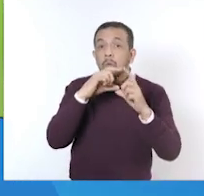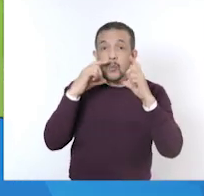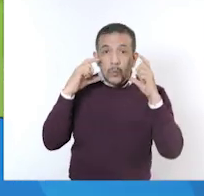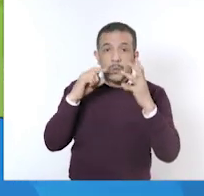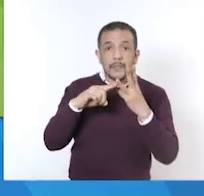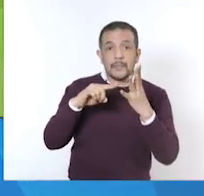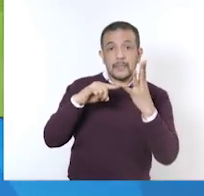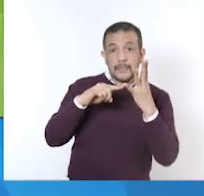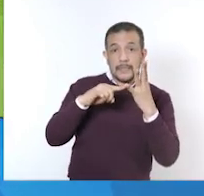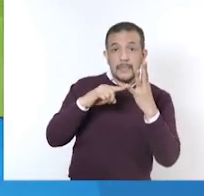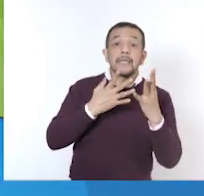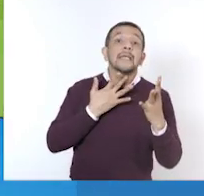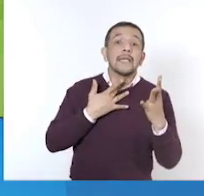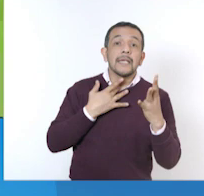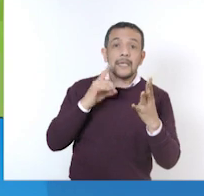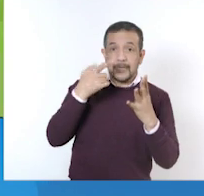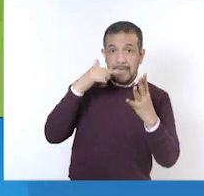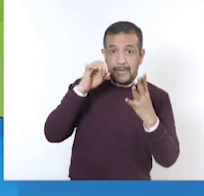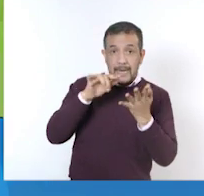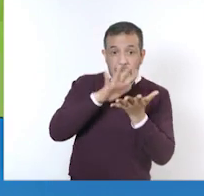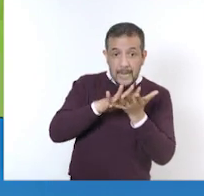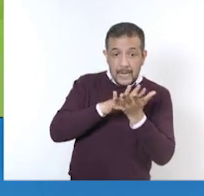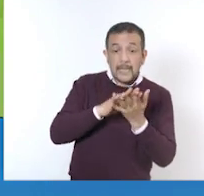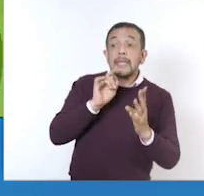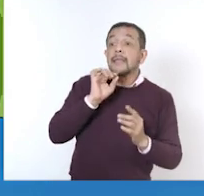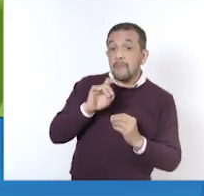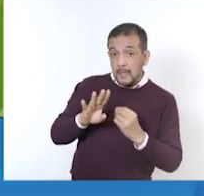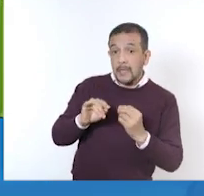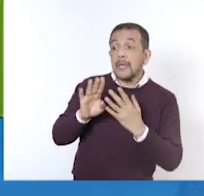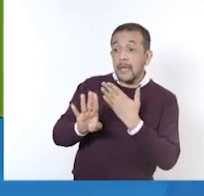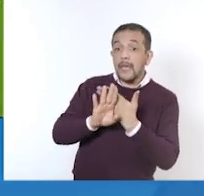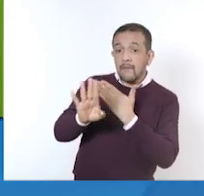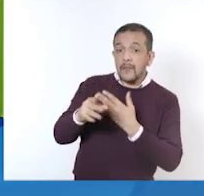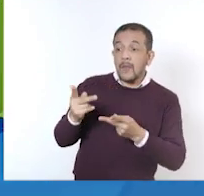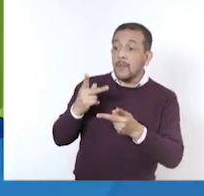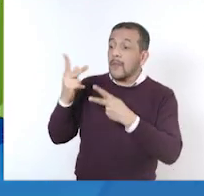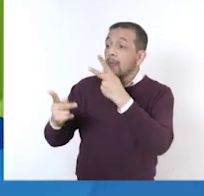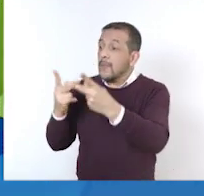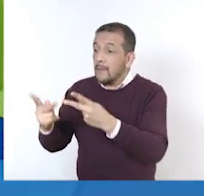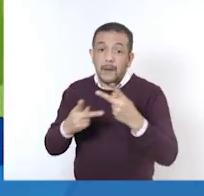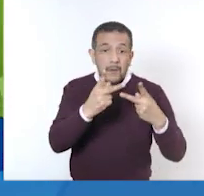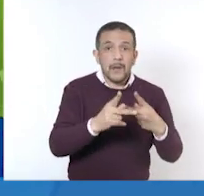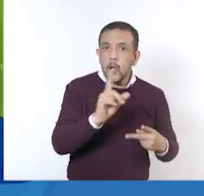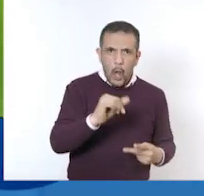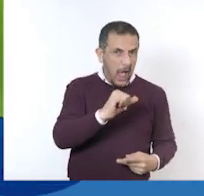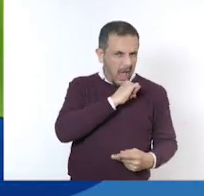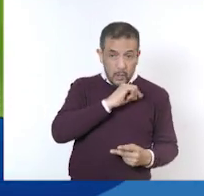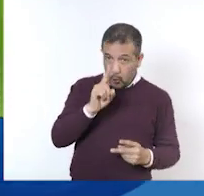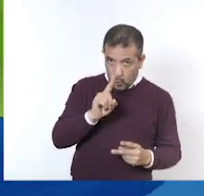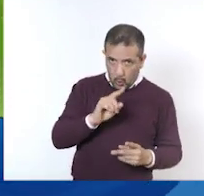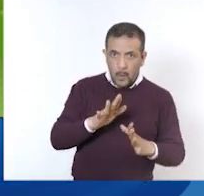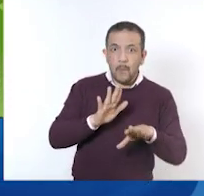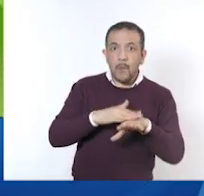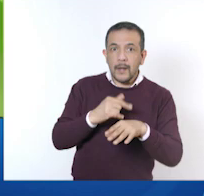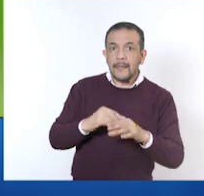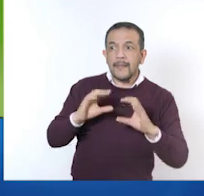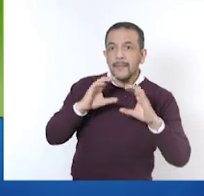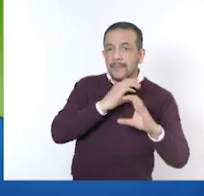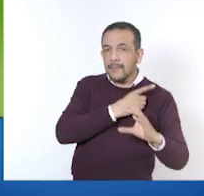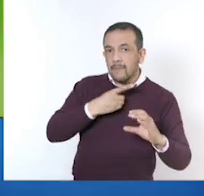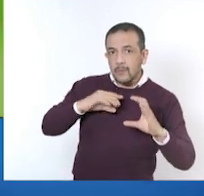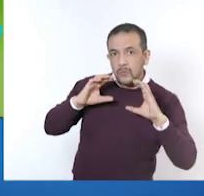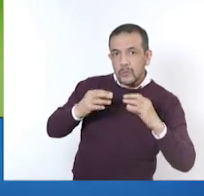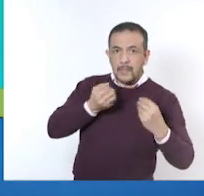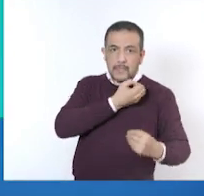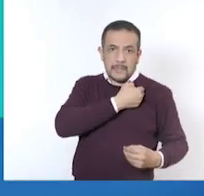el cubrebocas y usar gel antibacterial y que eviten no prestarse las cosas, no por egoísmo, sino para